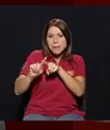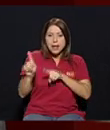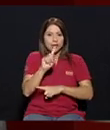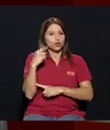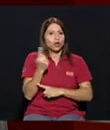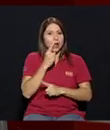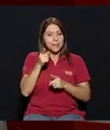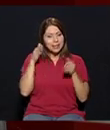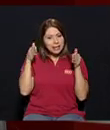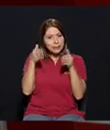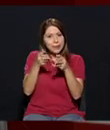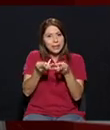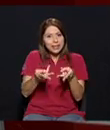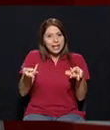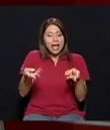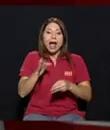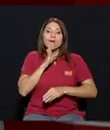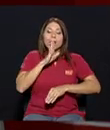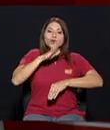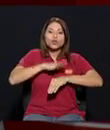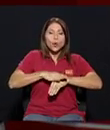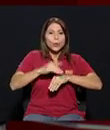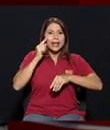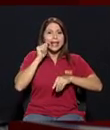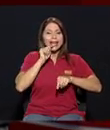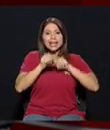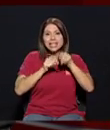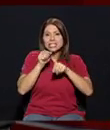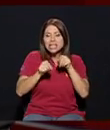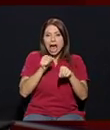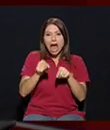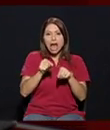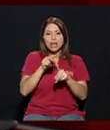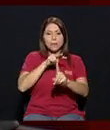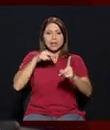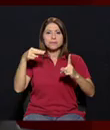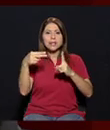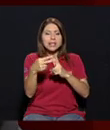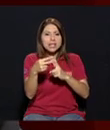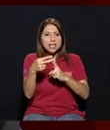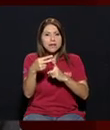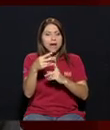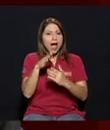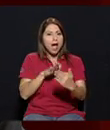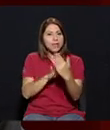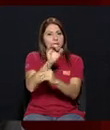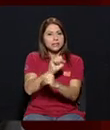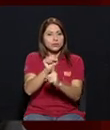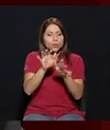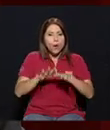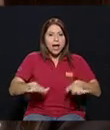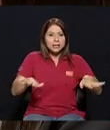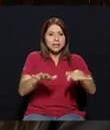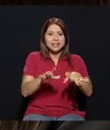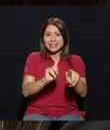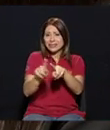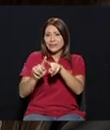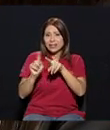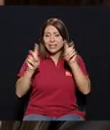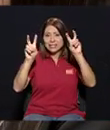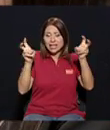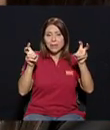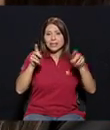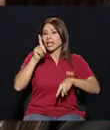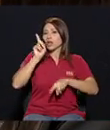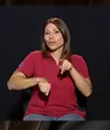estudiando. Hablamos de criticidad, hablamos de perspectiva frente a la realidad y hablamos de muchos otros temas que hay que también poner en la